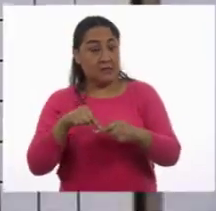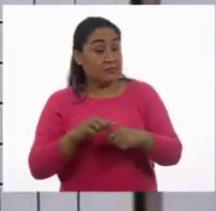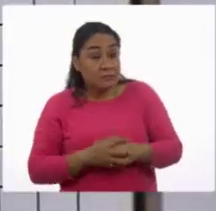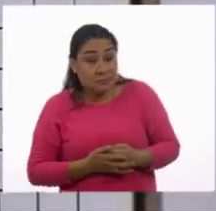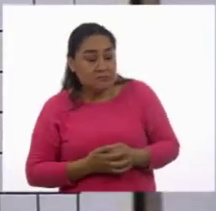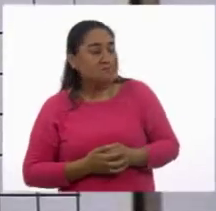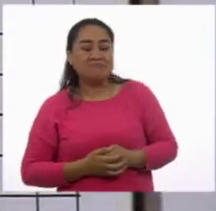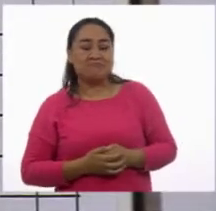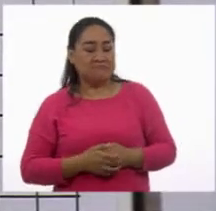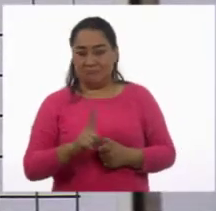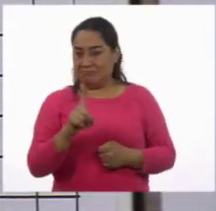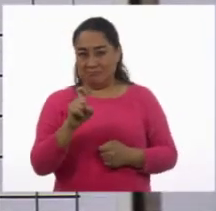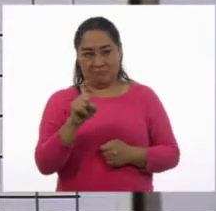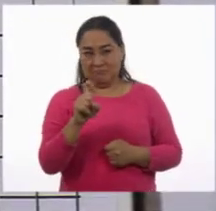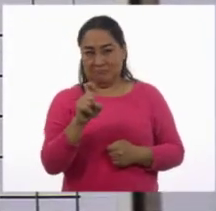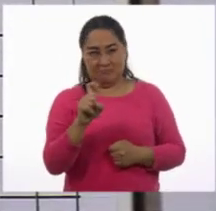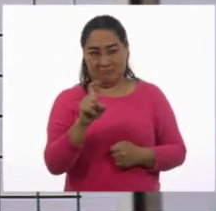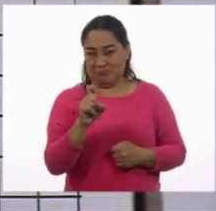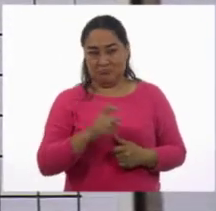Oh. 1D,